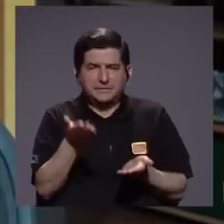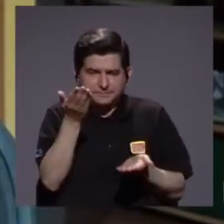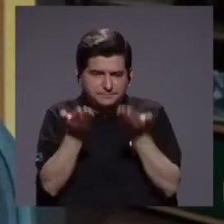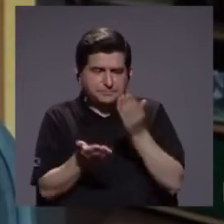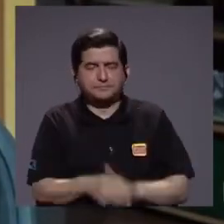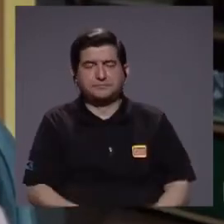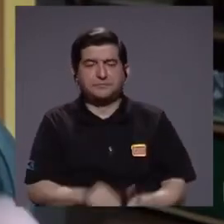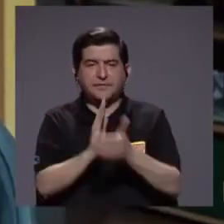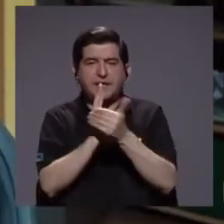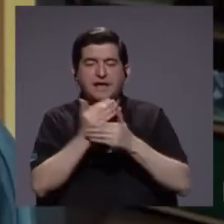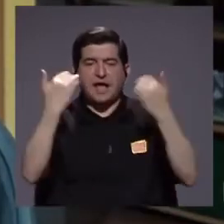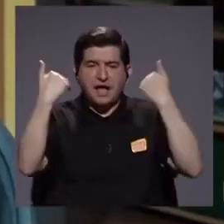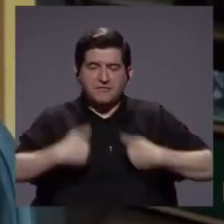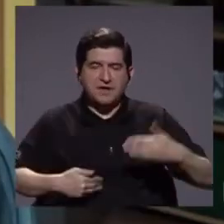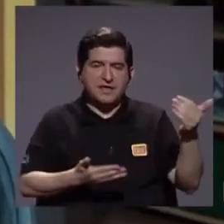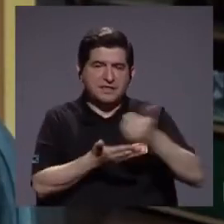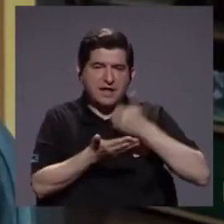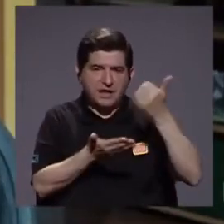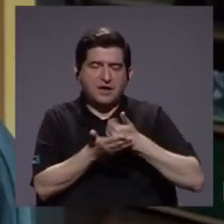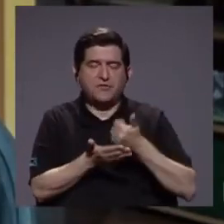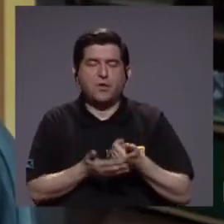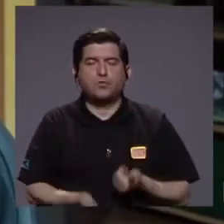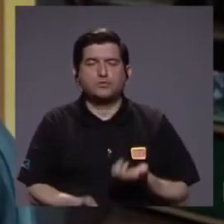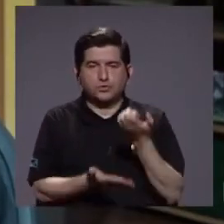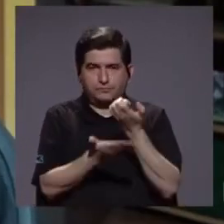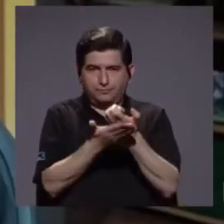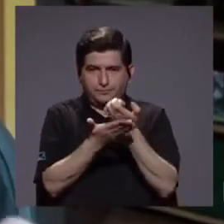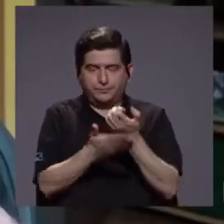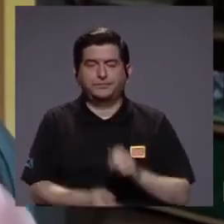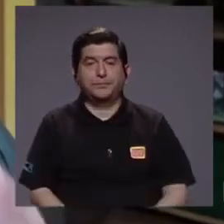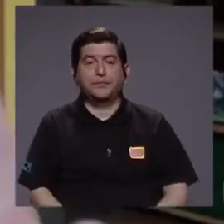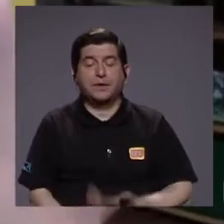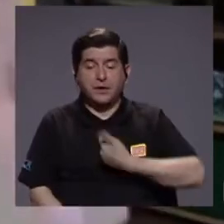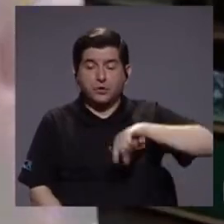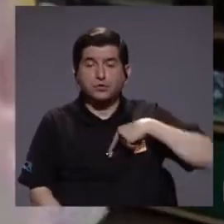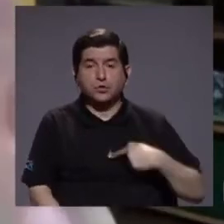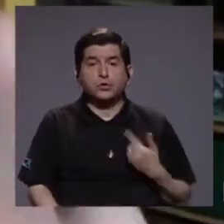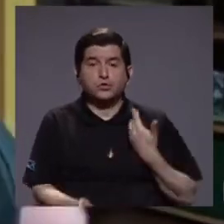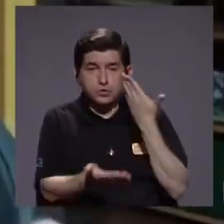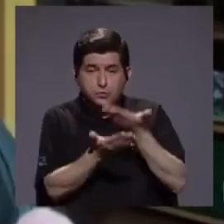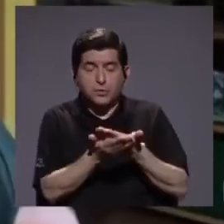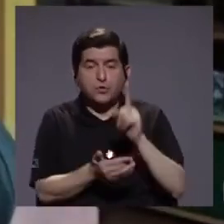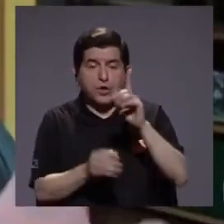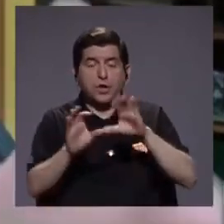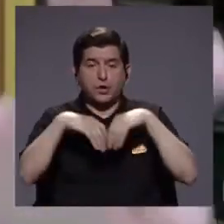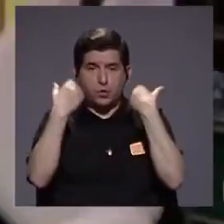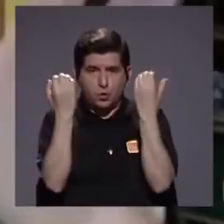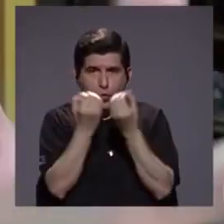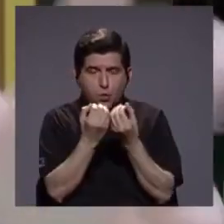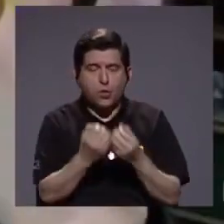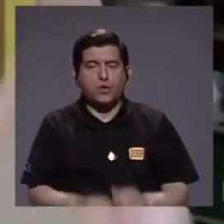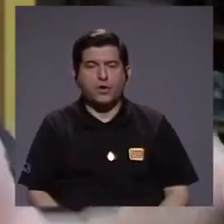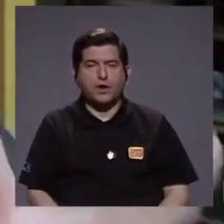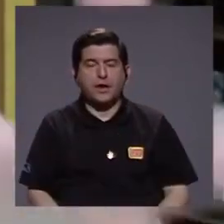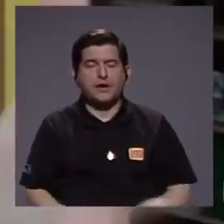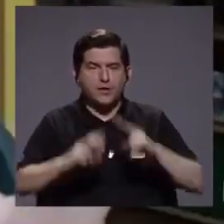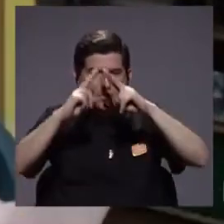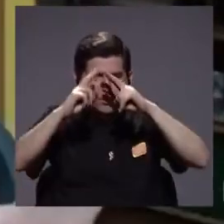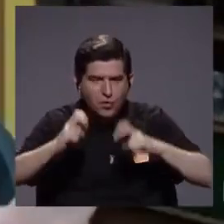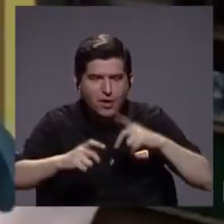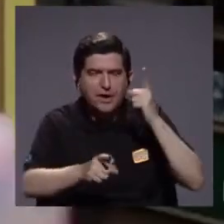talento humano y de los recursos materiales. Nosotros lo que proponemos es un órgano colegiado que va a hacer el